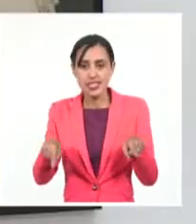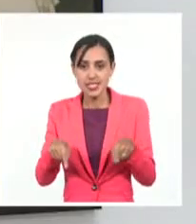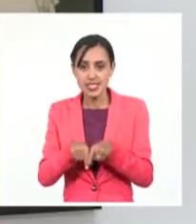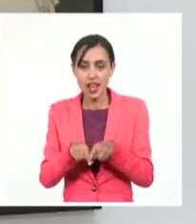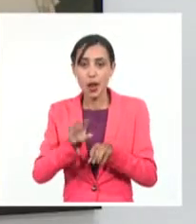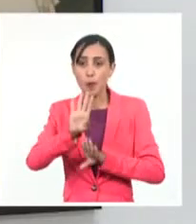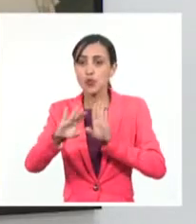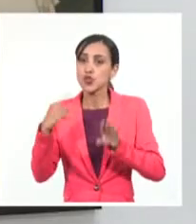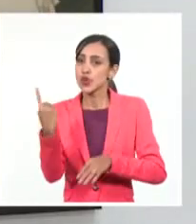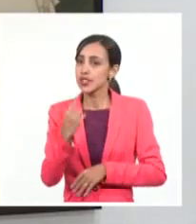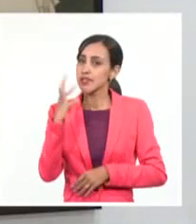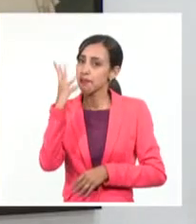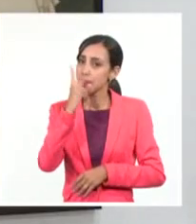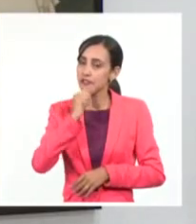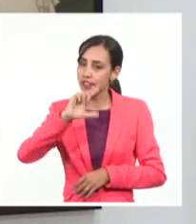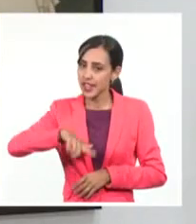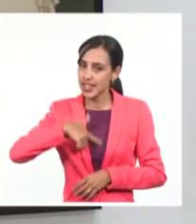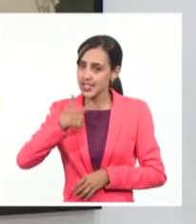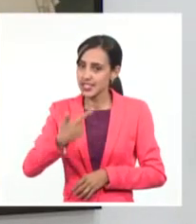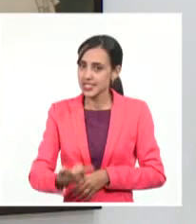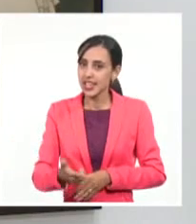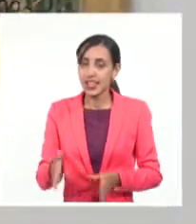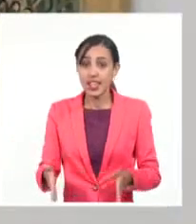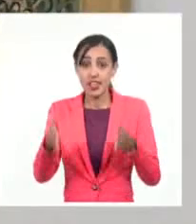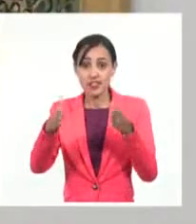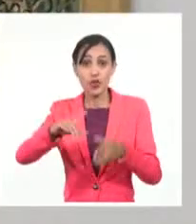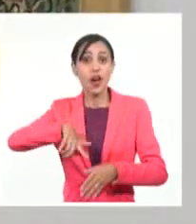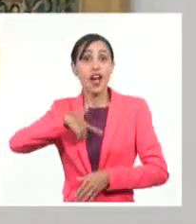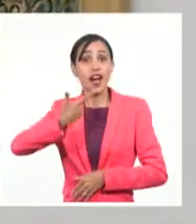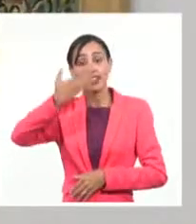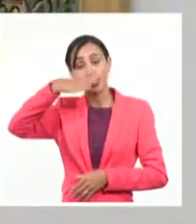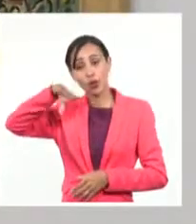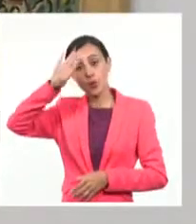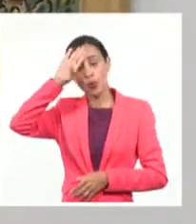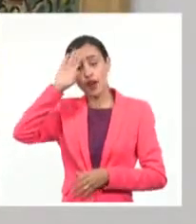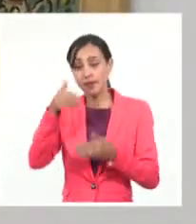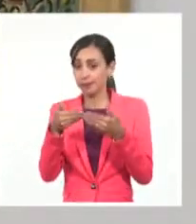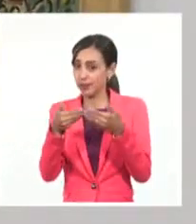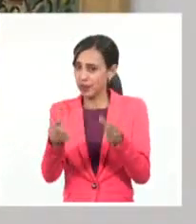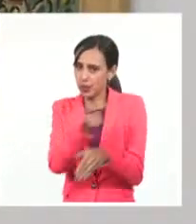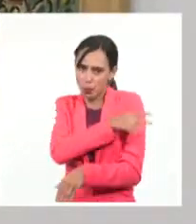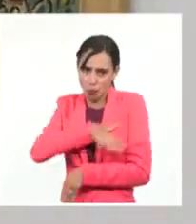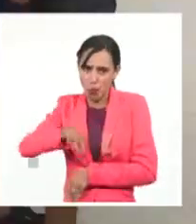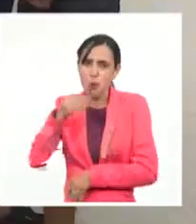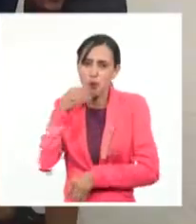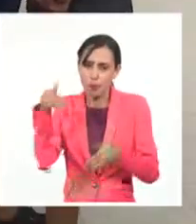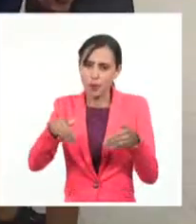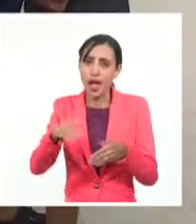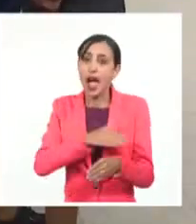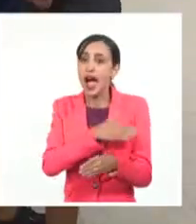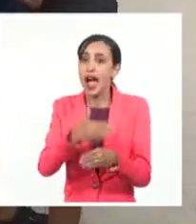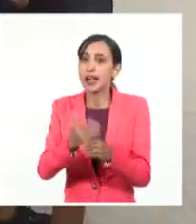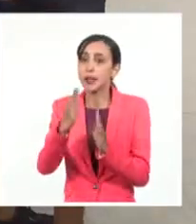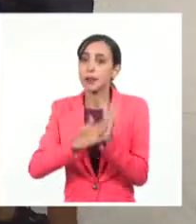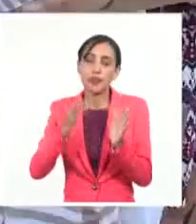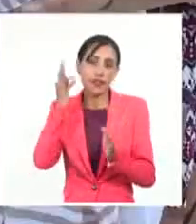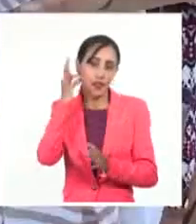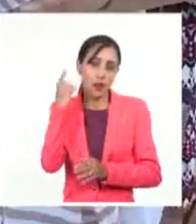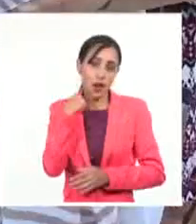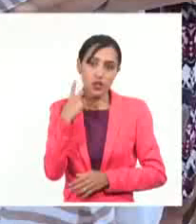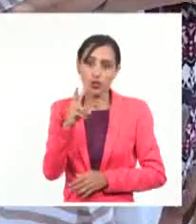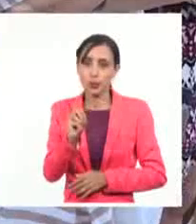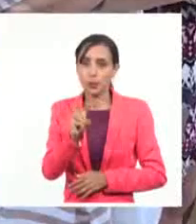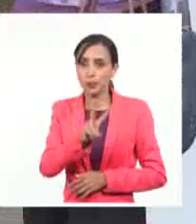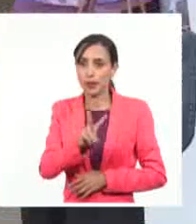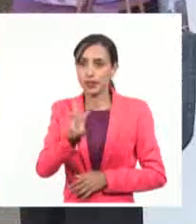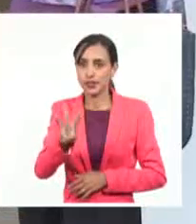del Museo Nacional de Bellas Artes edificio de arte cubano donde estará abierta al público hasta febrero de 2023 a